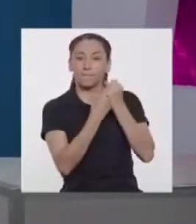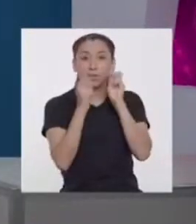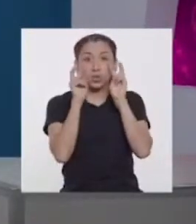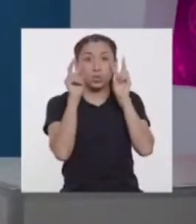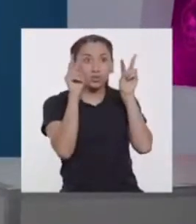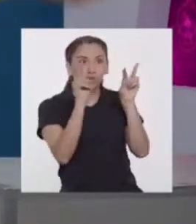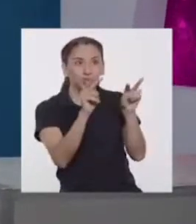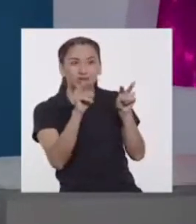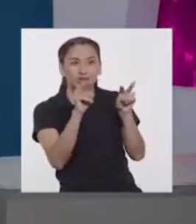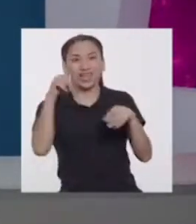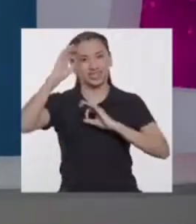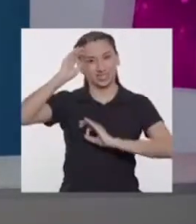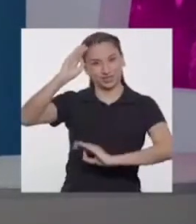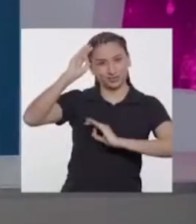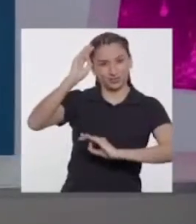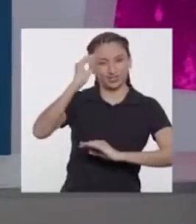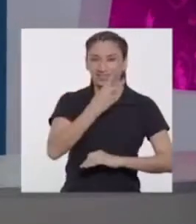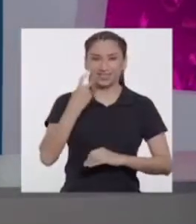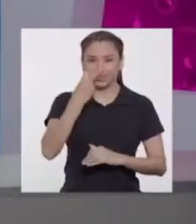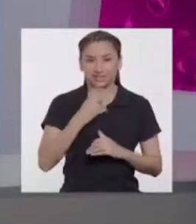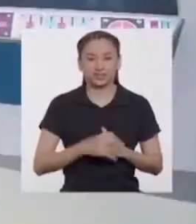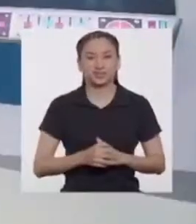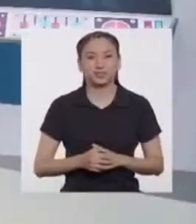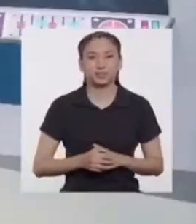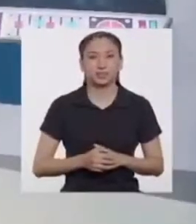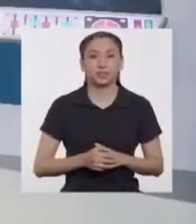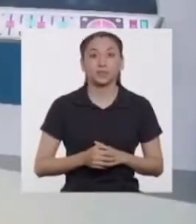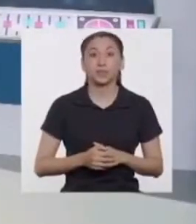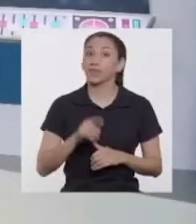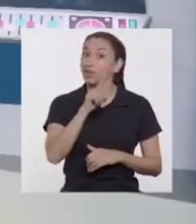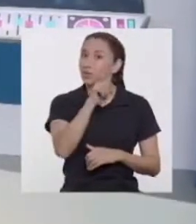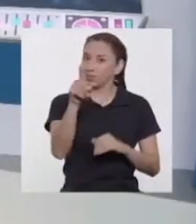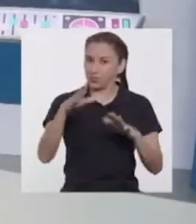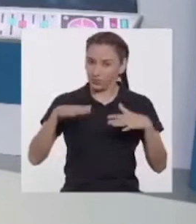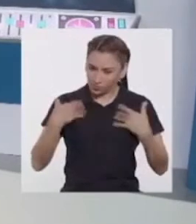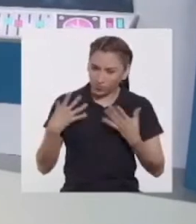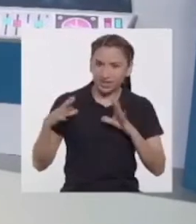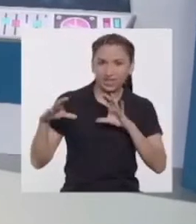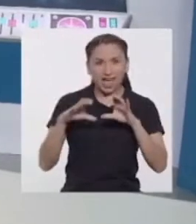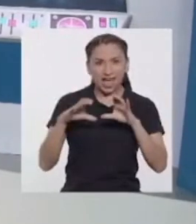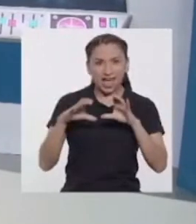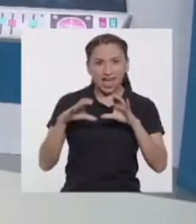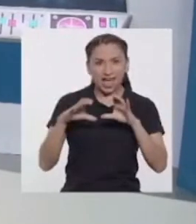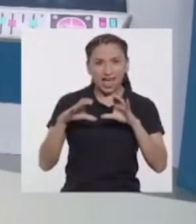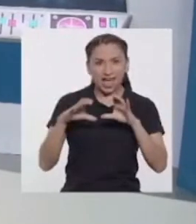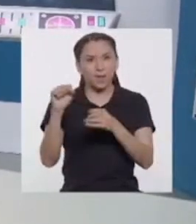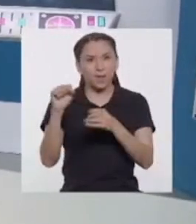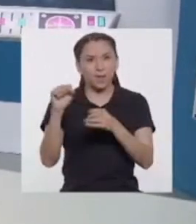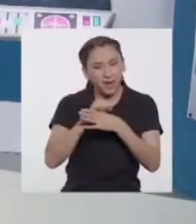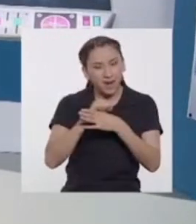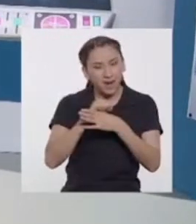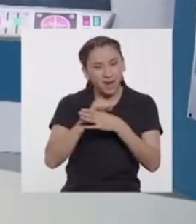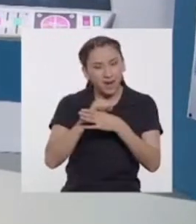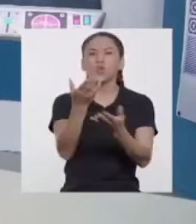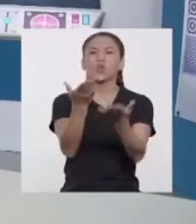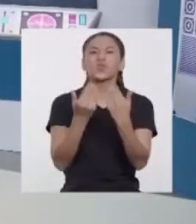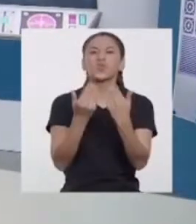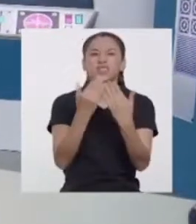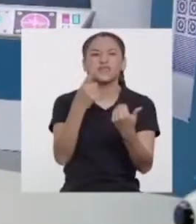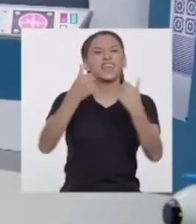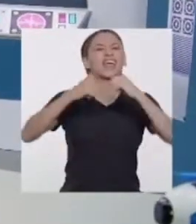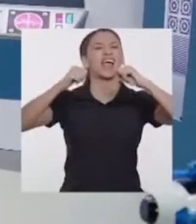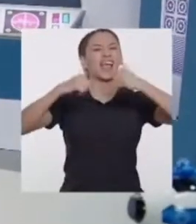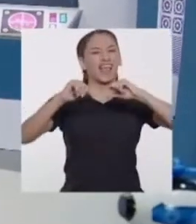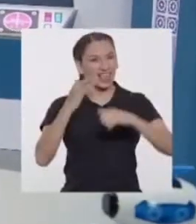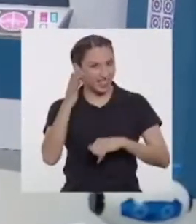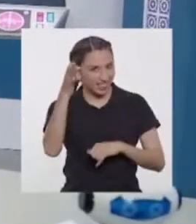visual en nuestra exposición. ¡Póngalo en práctica y cuéntenme cómo les